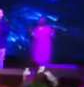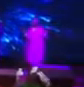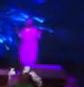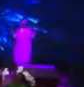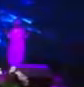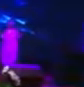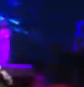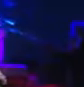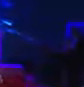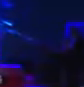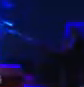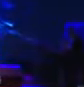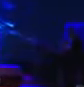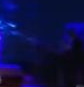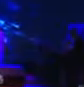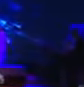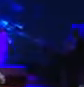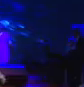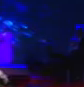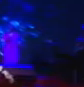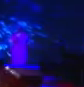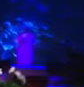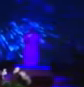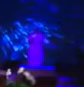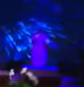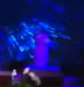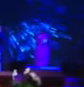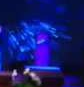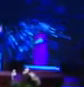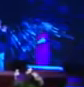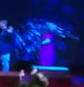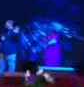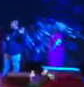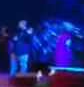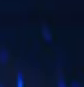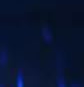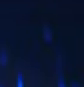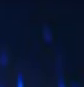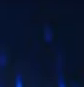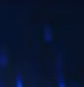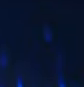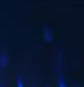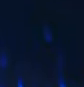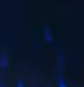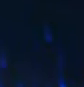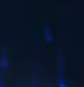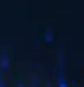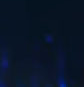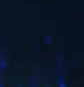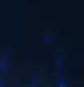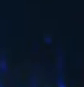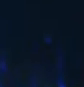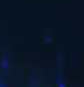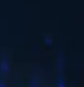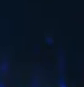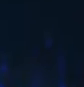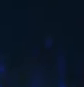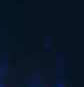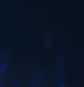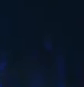Yo cantaré de la bondad de Dios en mi